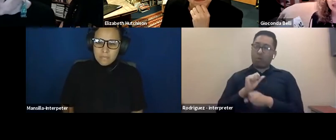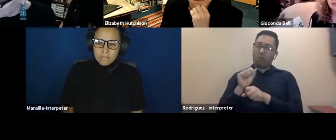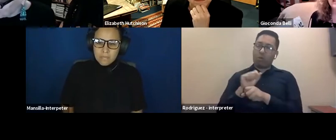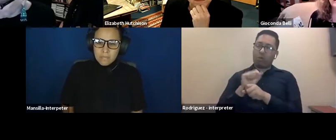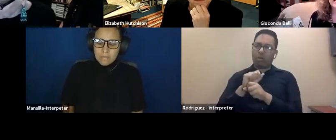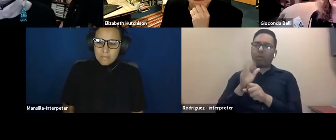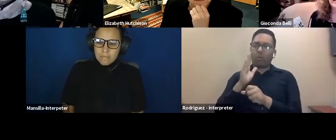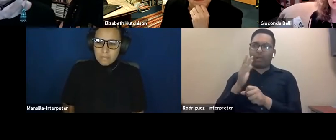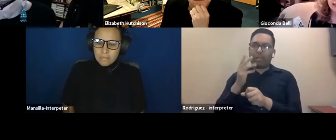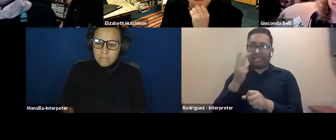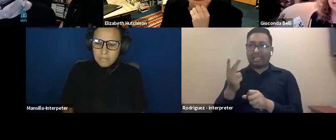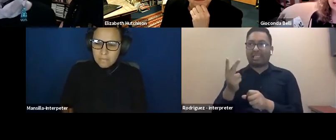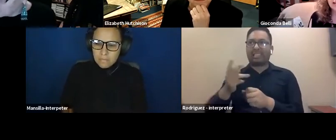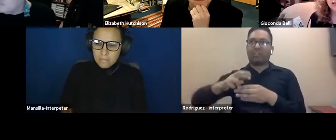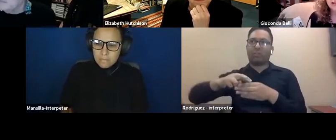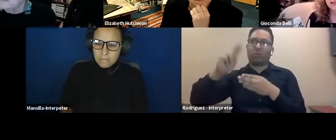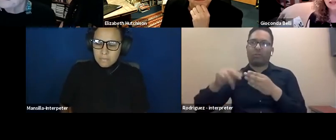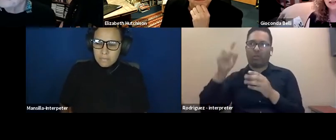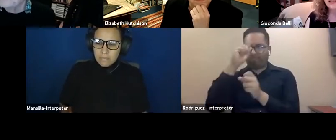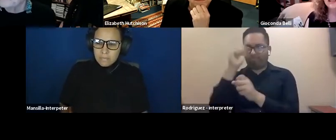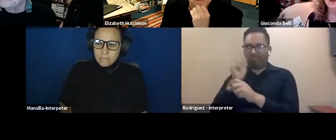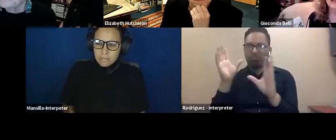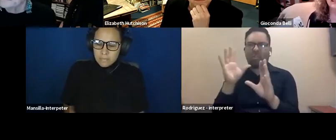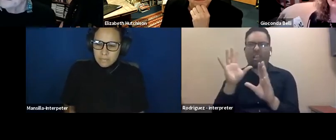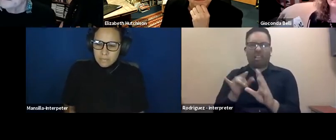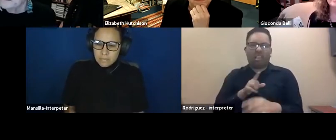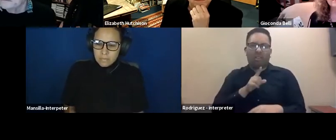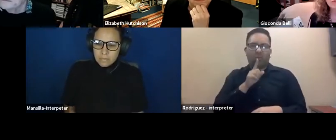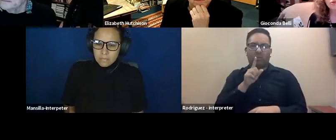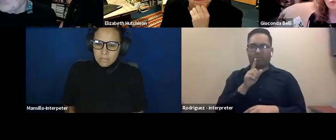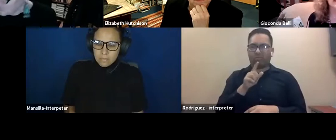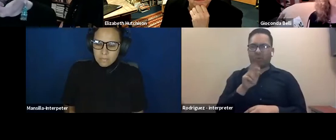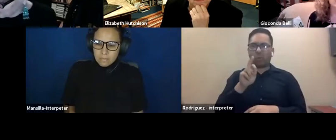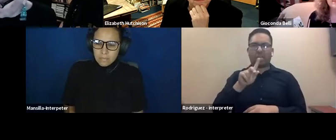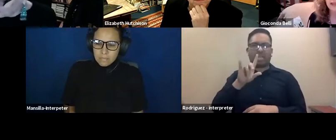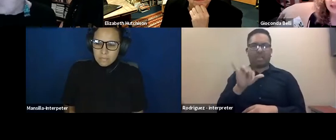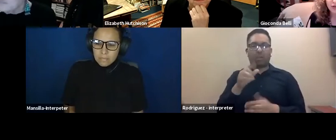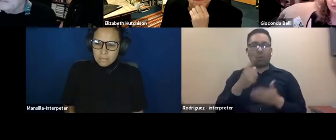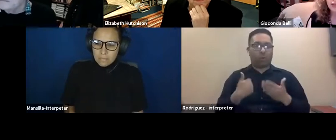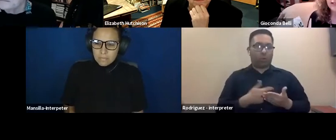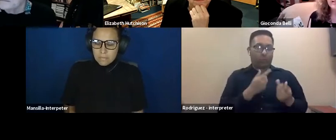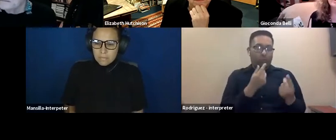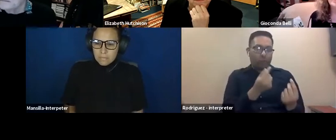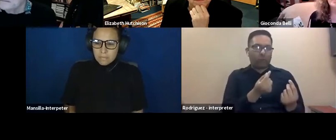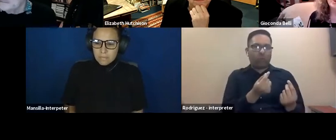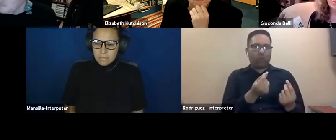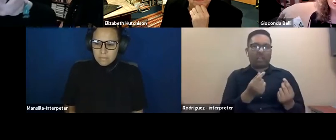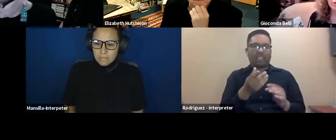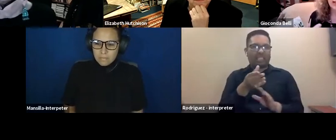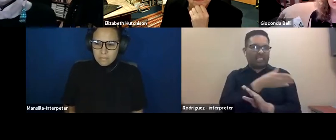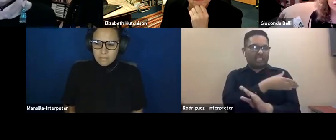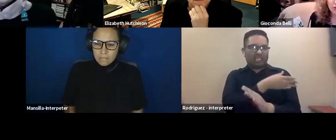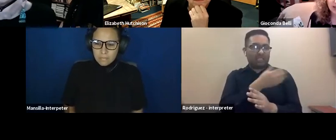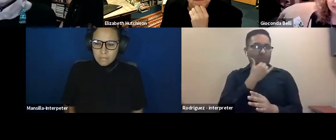aceptar esa realidad. Esa realidad quiere decir que lo que hicimos no es que estuviera mal hecho, sino que los